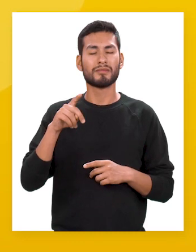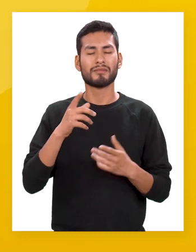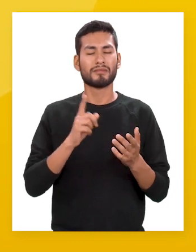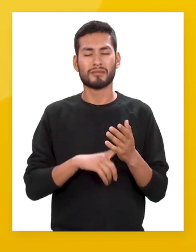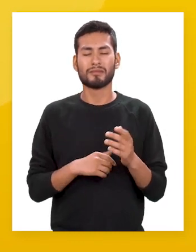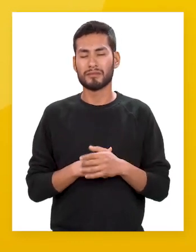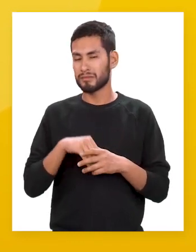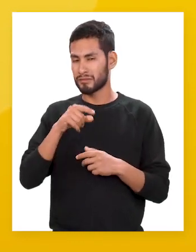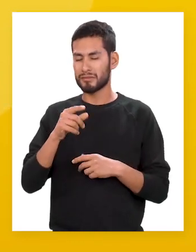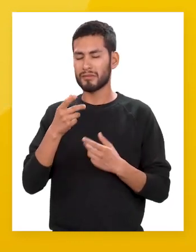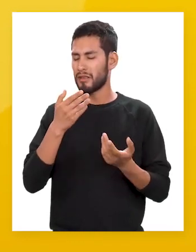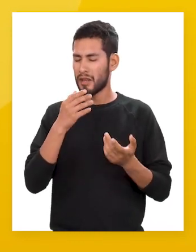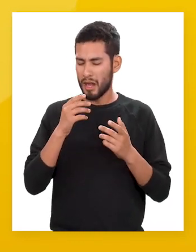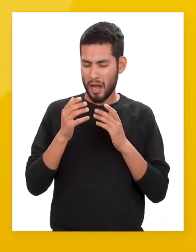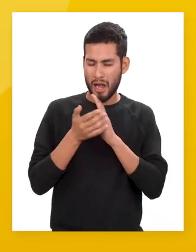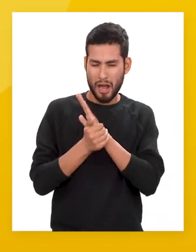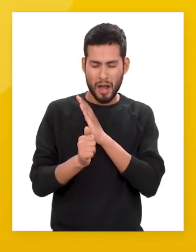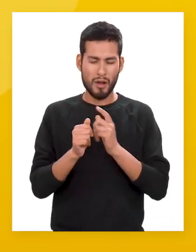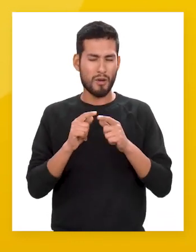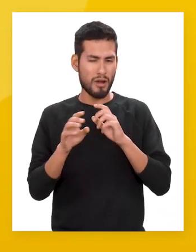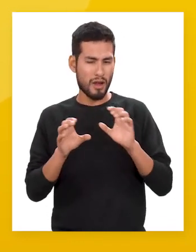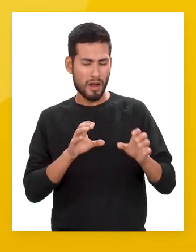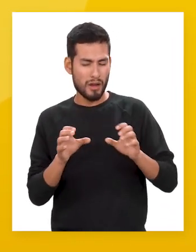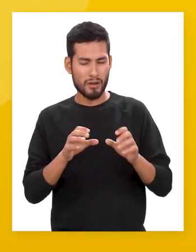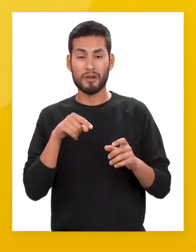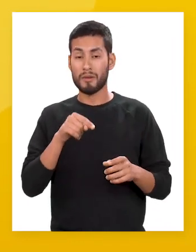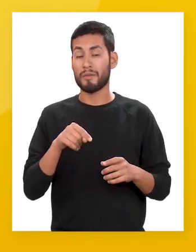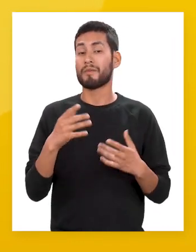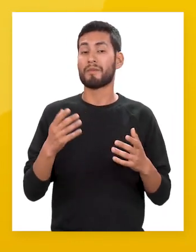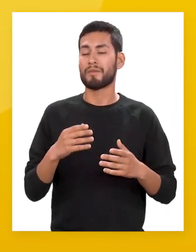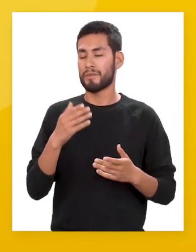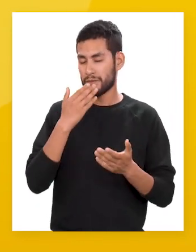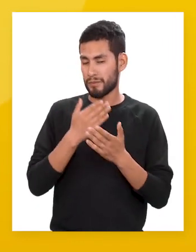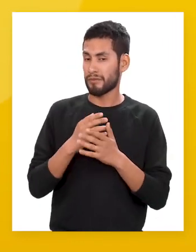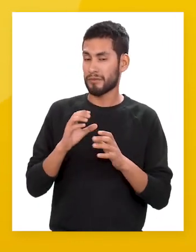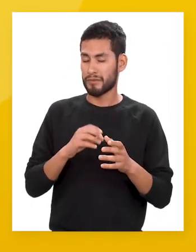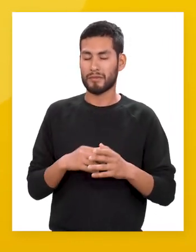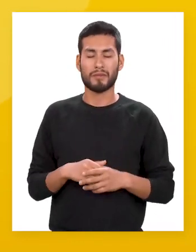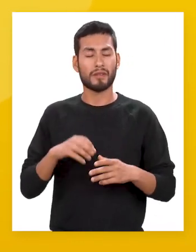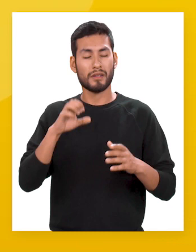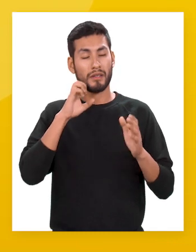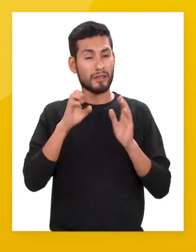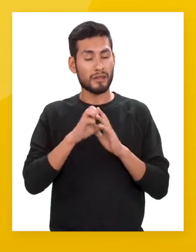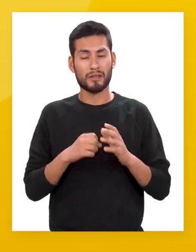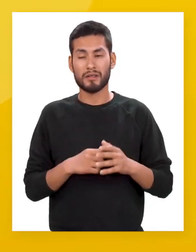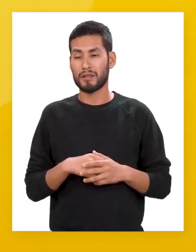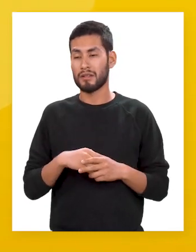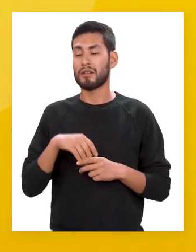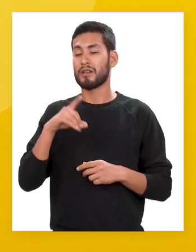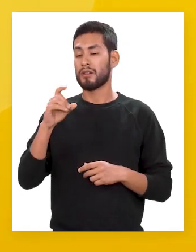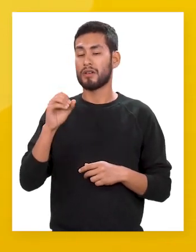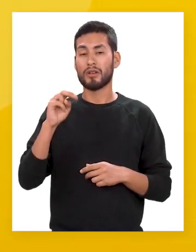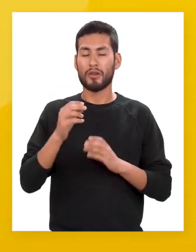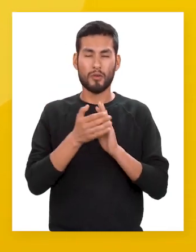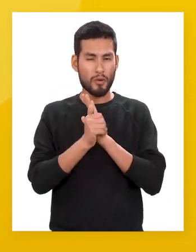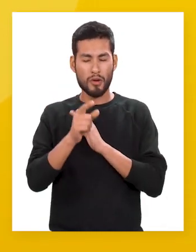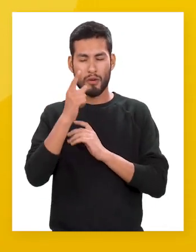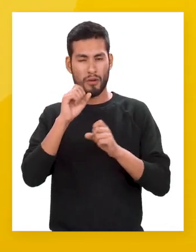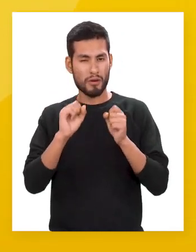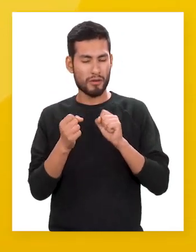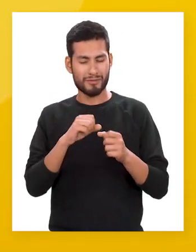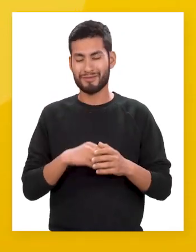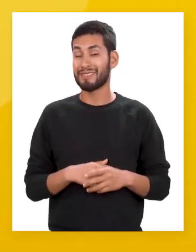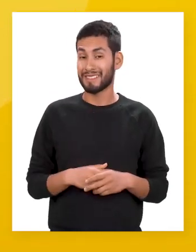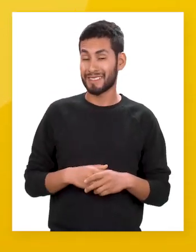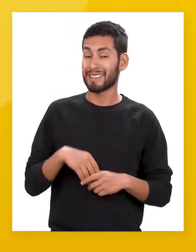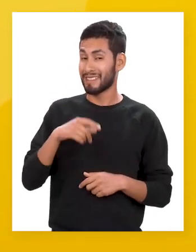es utilizado para mencionar una habilidad o capacidad de hacer algo de una manera efectiva. Por ejemplo, don para conducir.